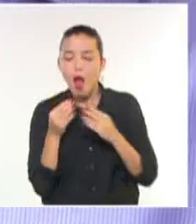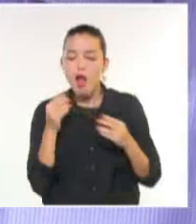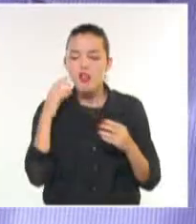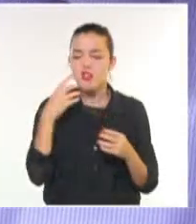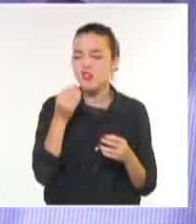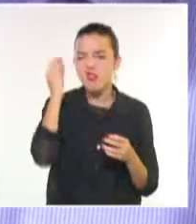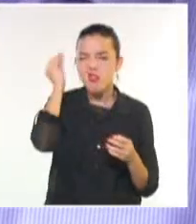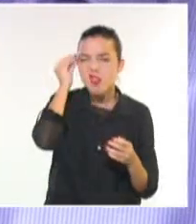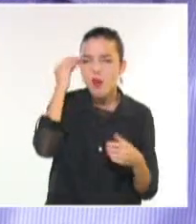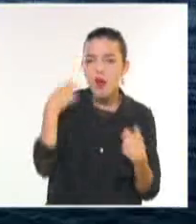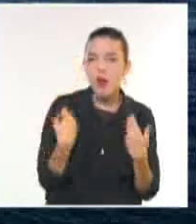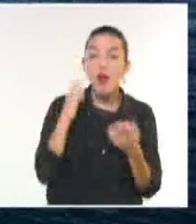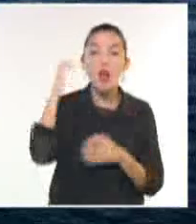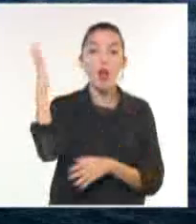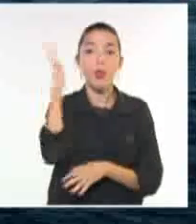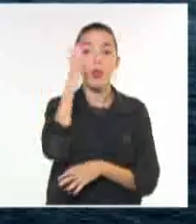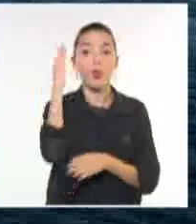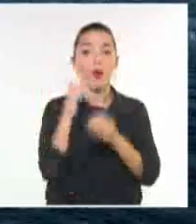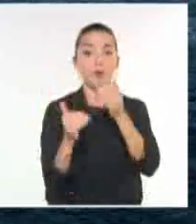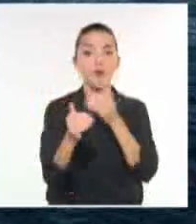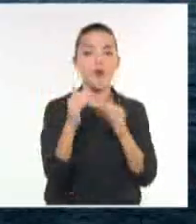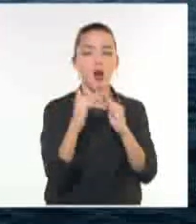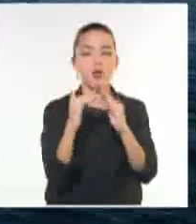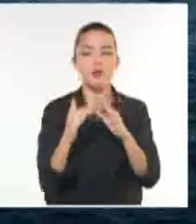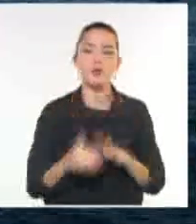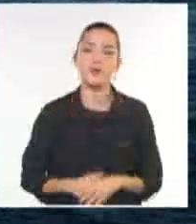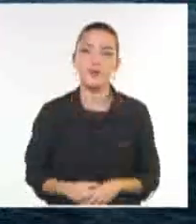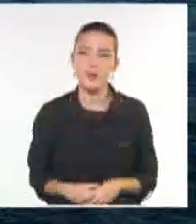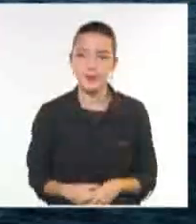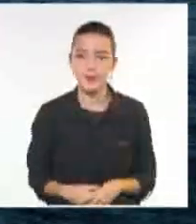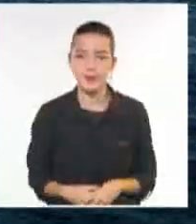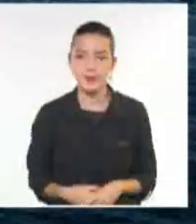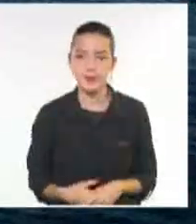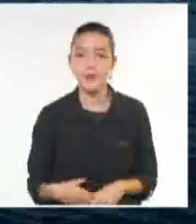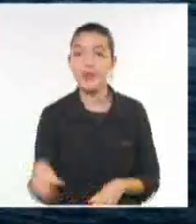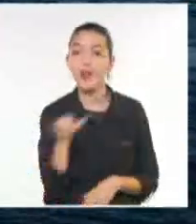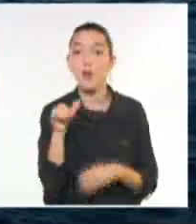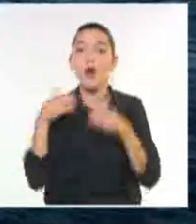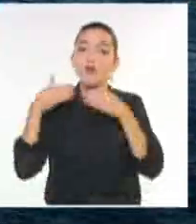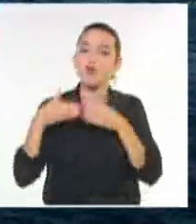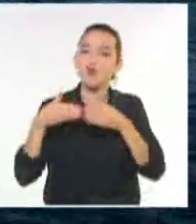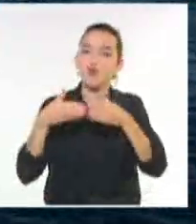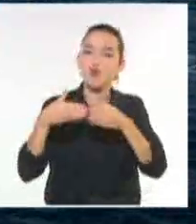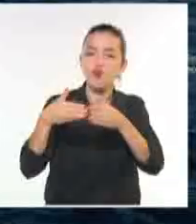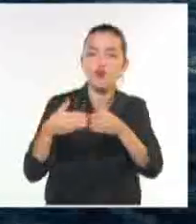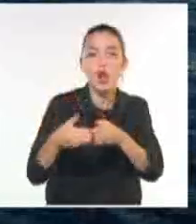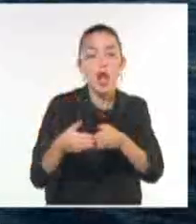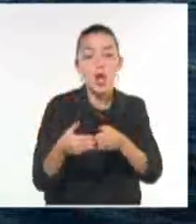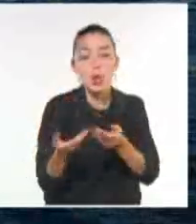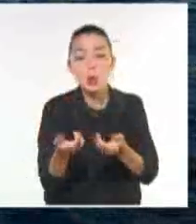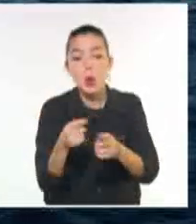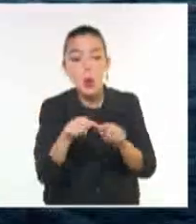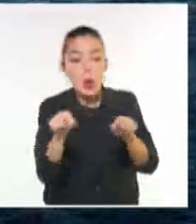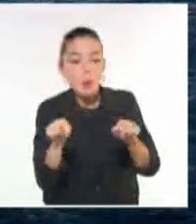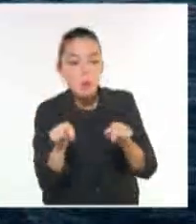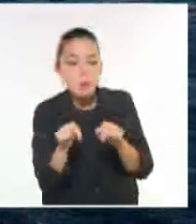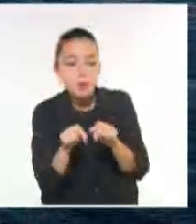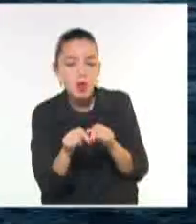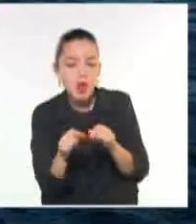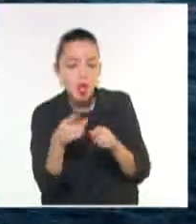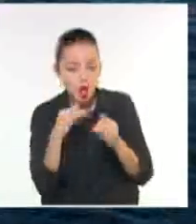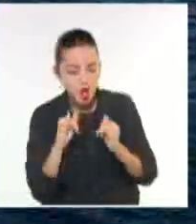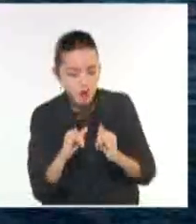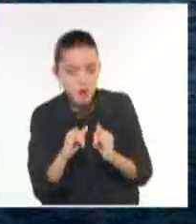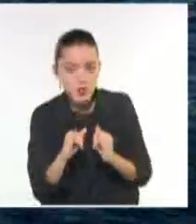tiempo fuera de sus hogares. También, en el caso de las embarcaciones que no contaban con radiotelegrafía a bordo, se probaron los